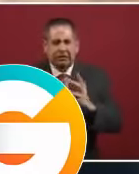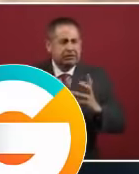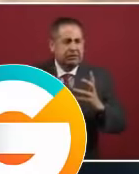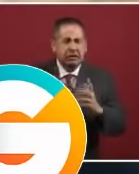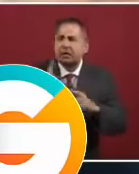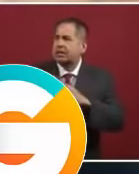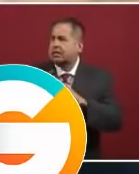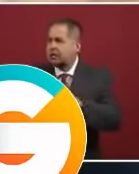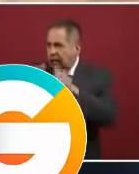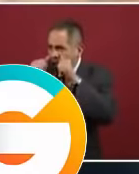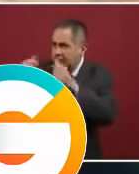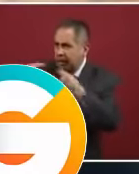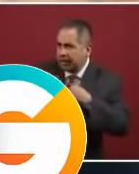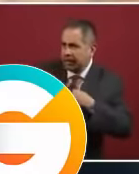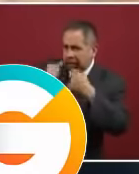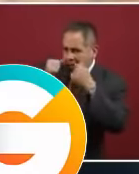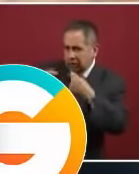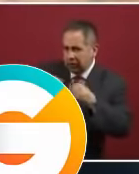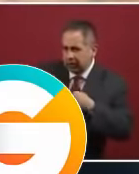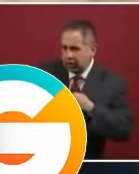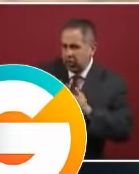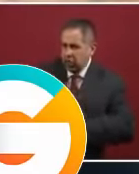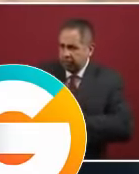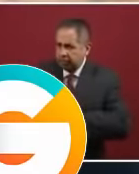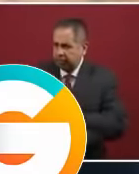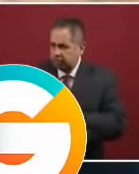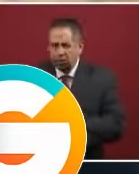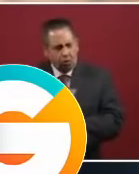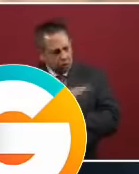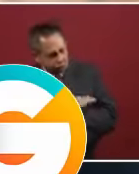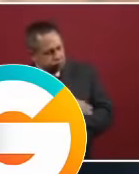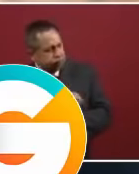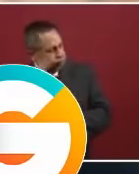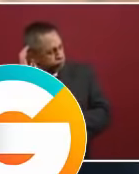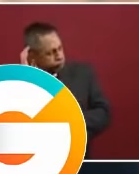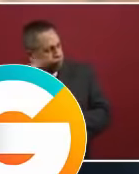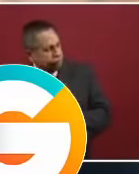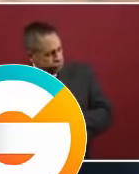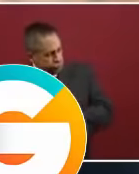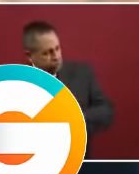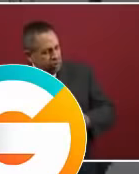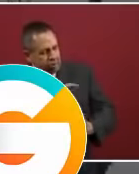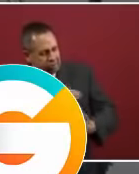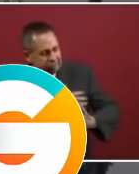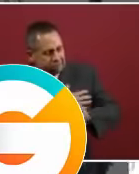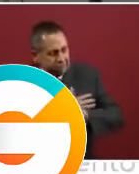escuchado, quería que alguien me volteara y me dijera, oye, te voy a dar un abrazo.